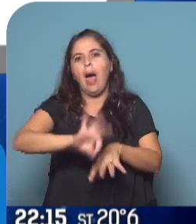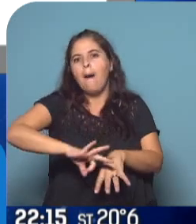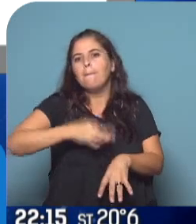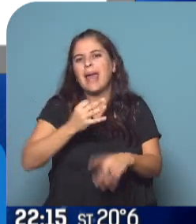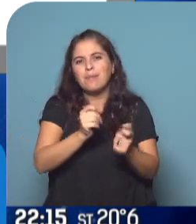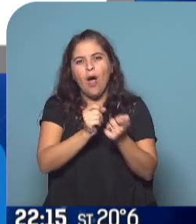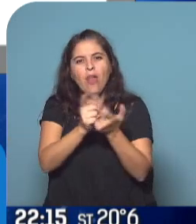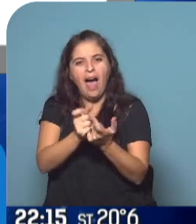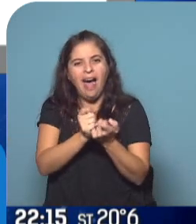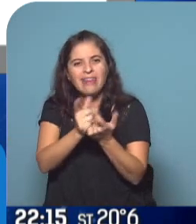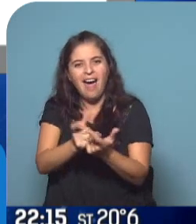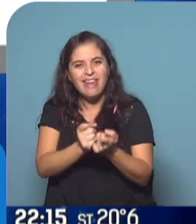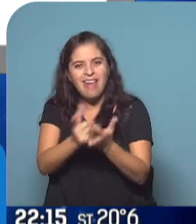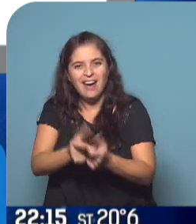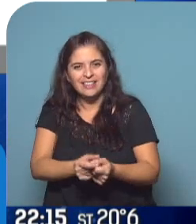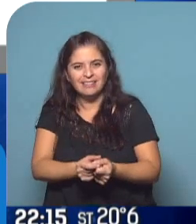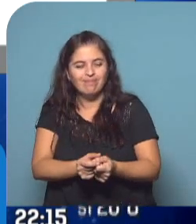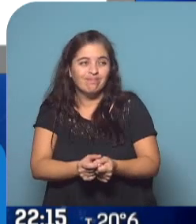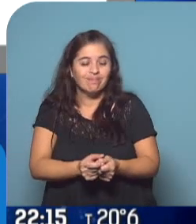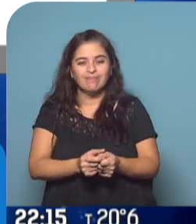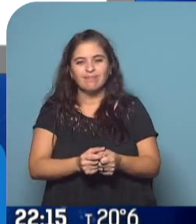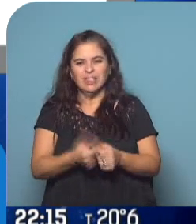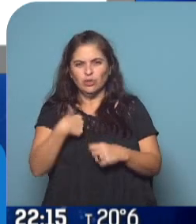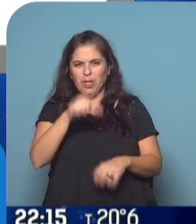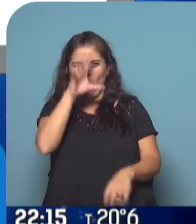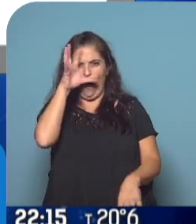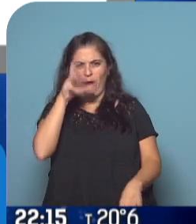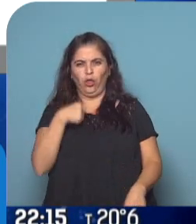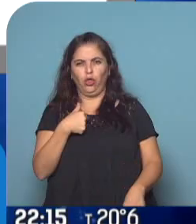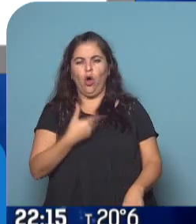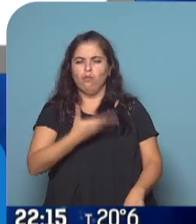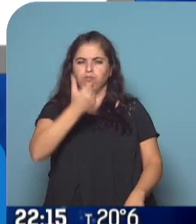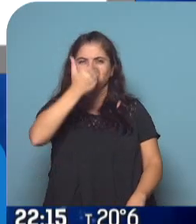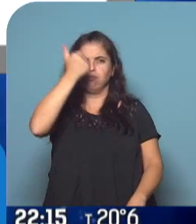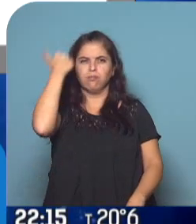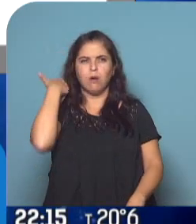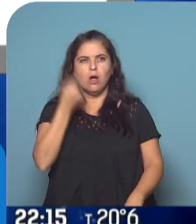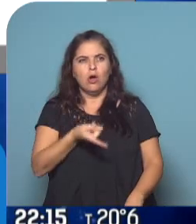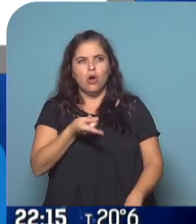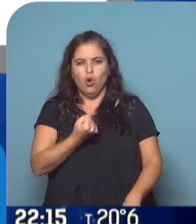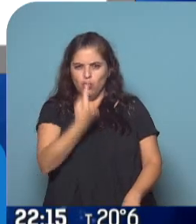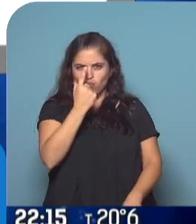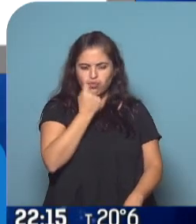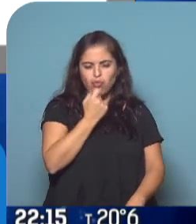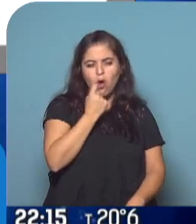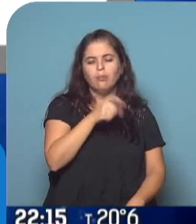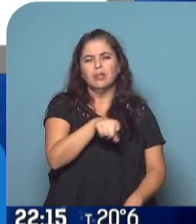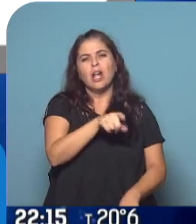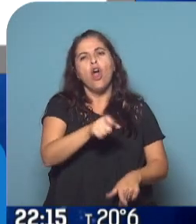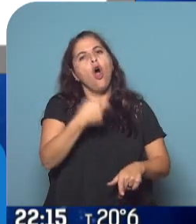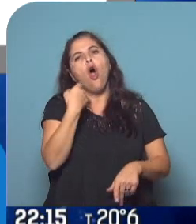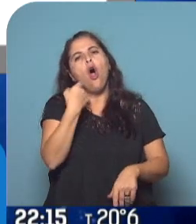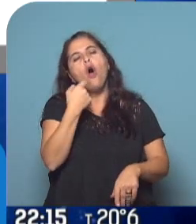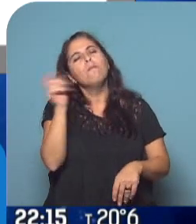James Baker lo obligó a Isaac Shamir a sentarse a negociar con los palestinos a cambio de plata para recibir a